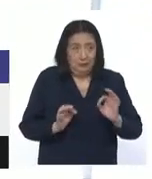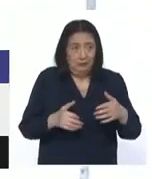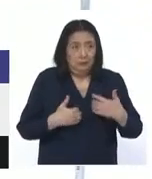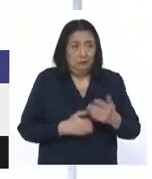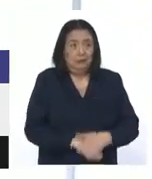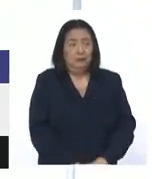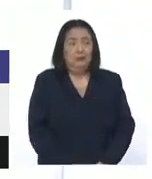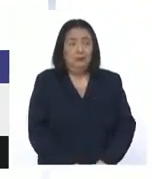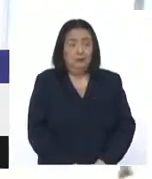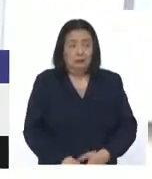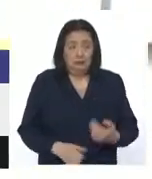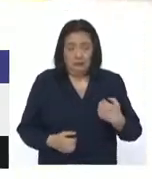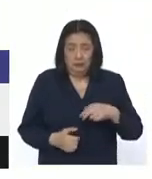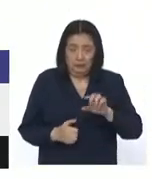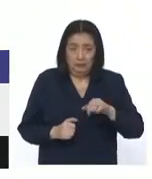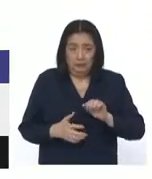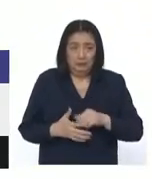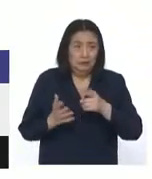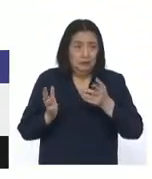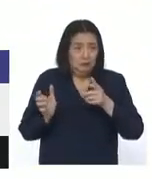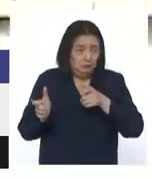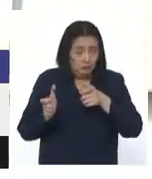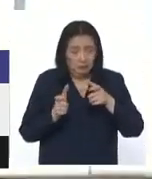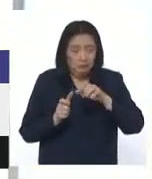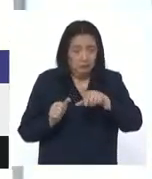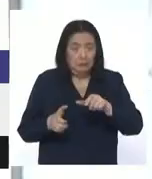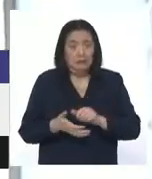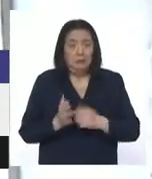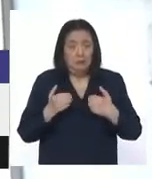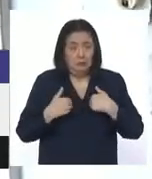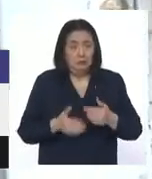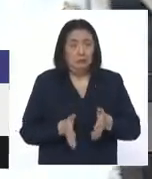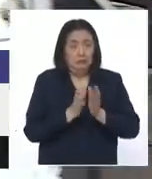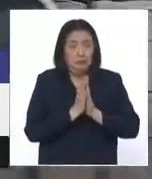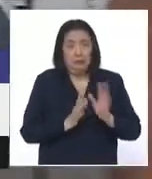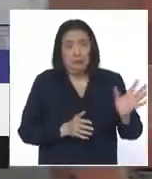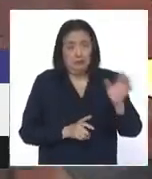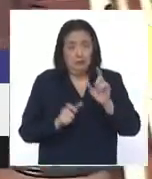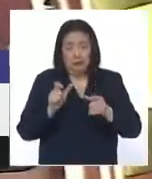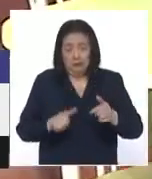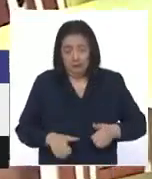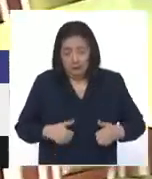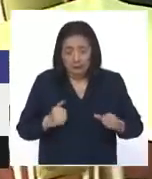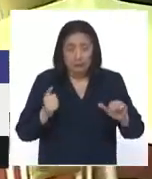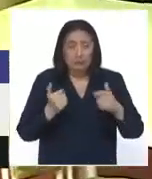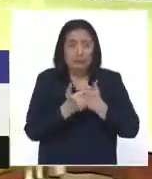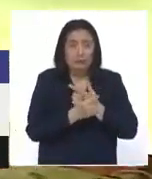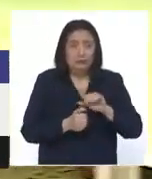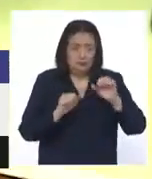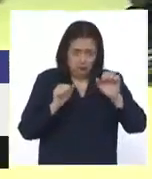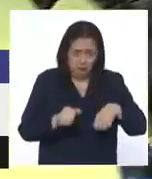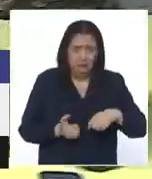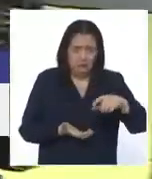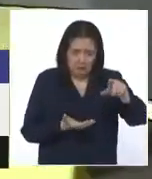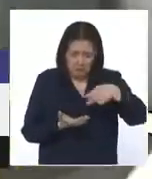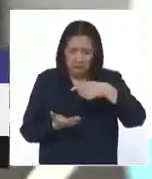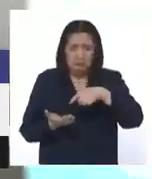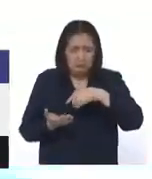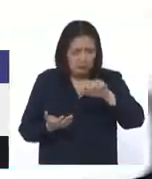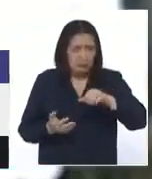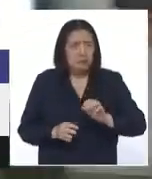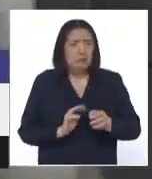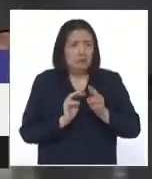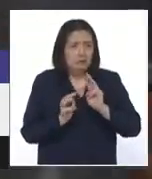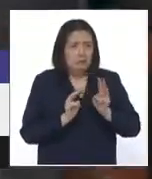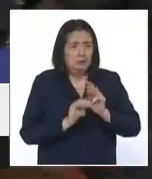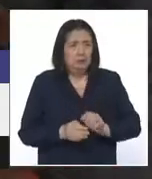Lorena, nosotros estamos siguiendo estos casos y yo le pido a todos los vecinos de San Juan de Lurigancho seguir escribiéndonos al WhatsApp de